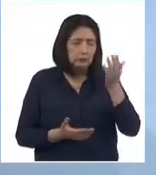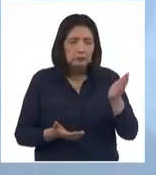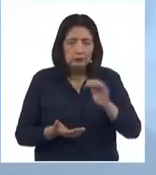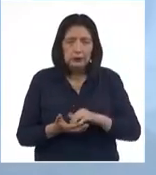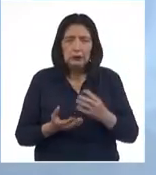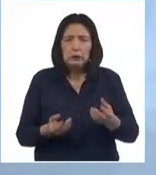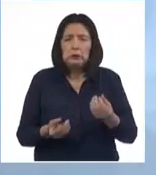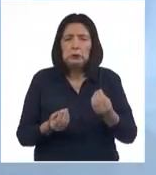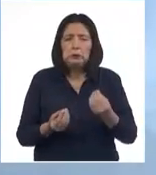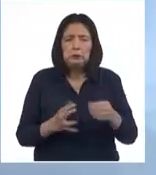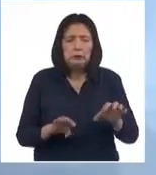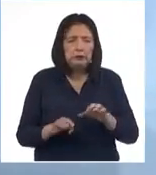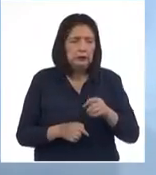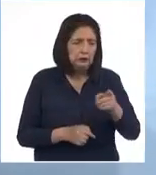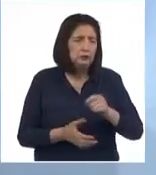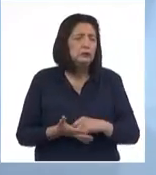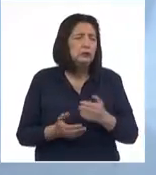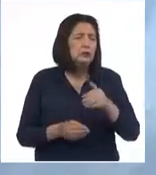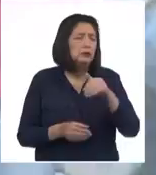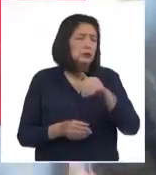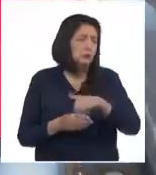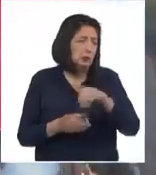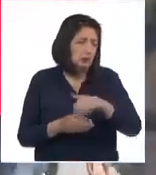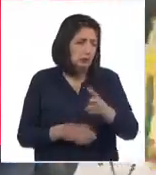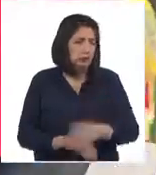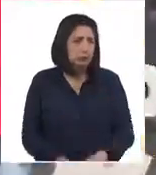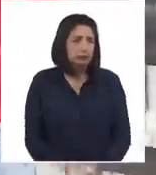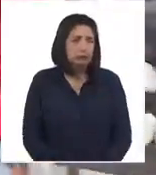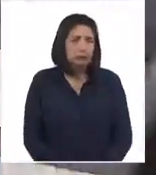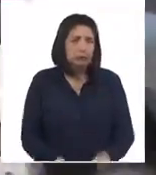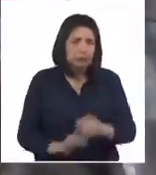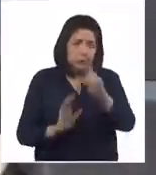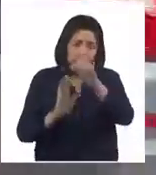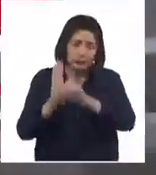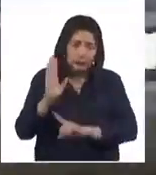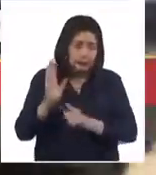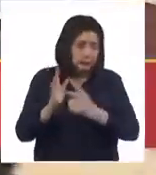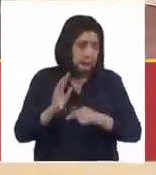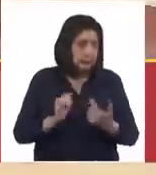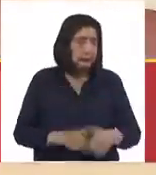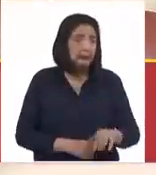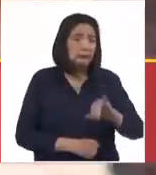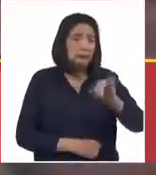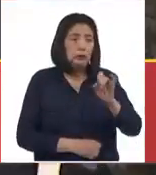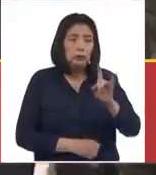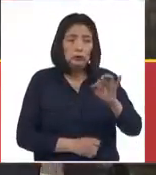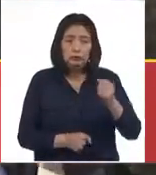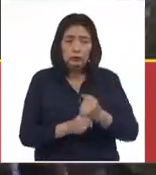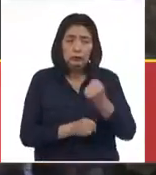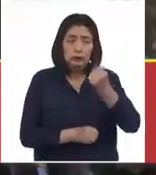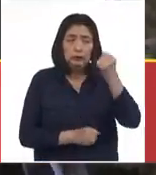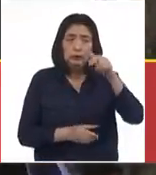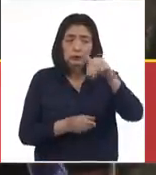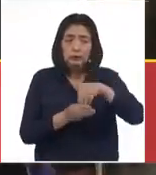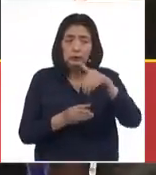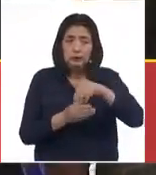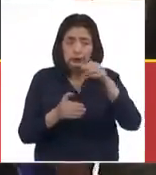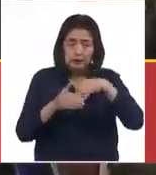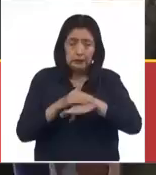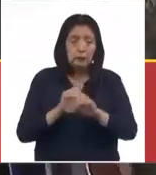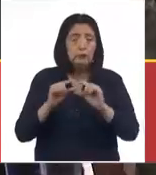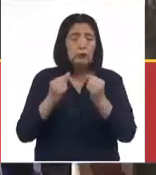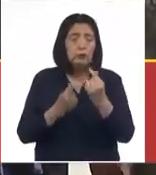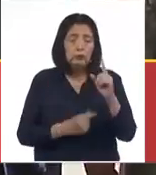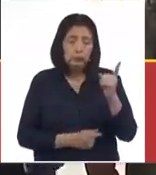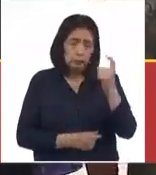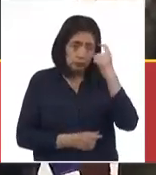de cómo se desarrolló este proceso la lista encabezada por julio guzmán habría ganado las elecciones internas